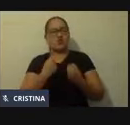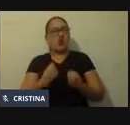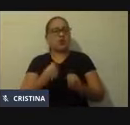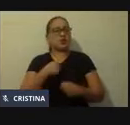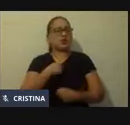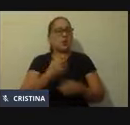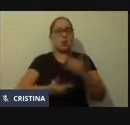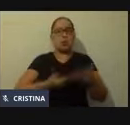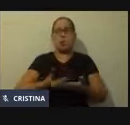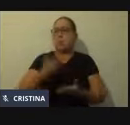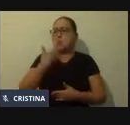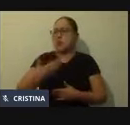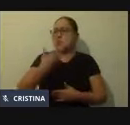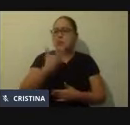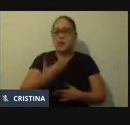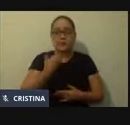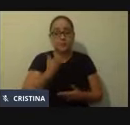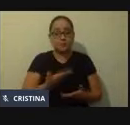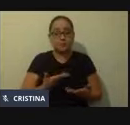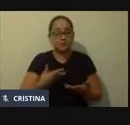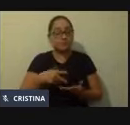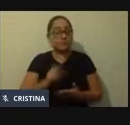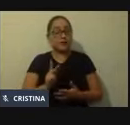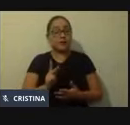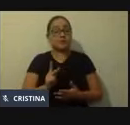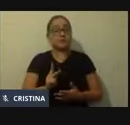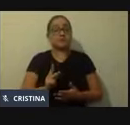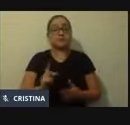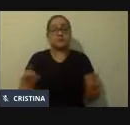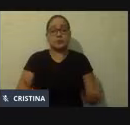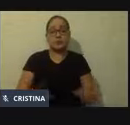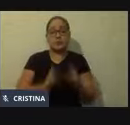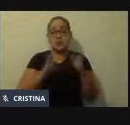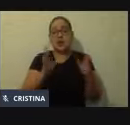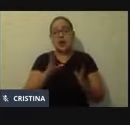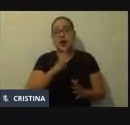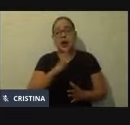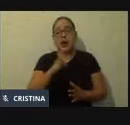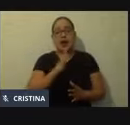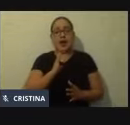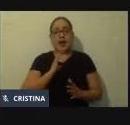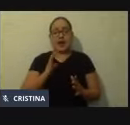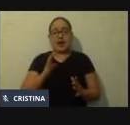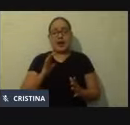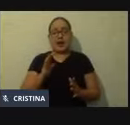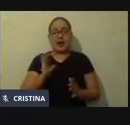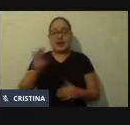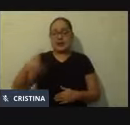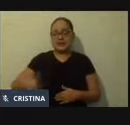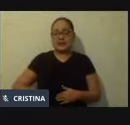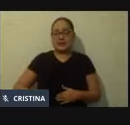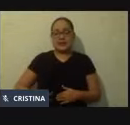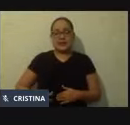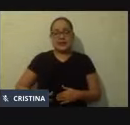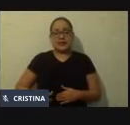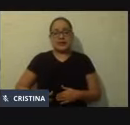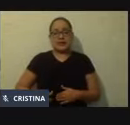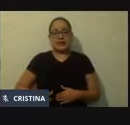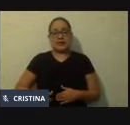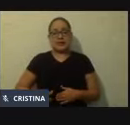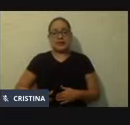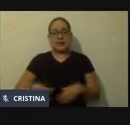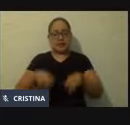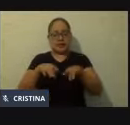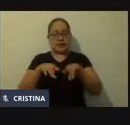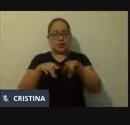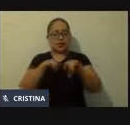rollo, y entonces de pronto choco, rebasando, o se iba rebasando por la derecha, lo cual no se